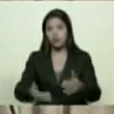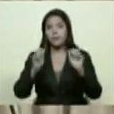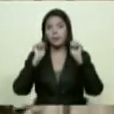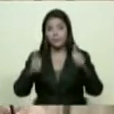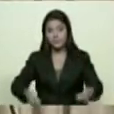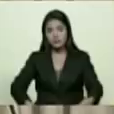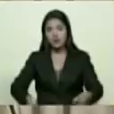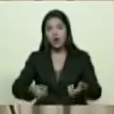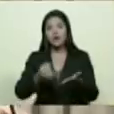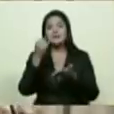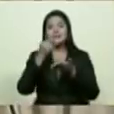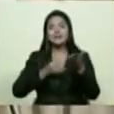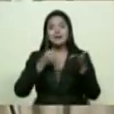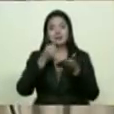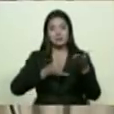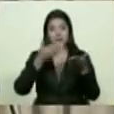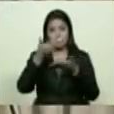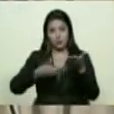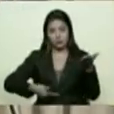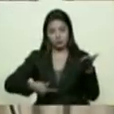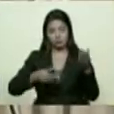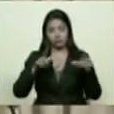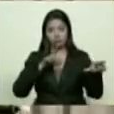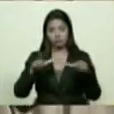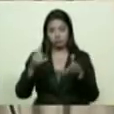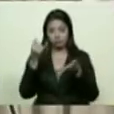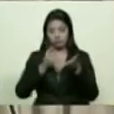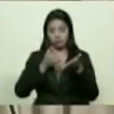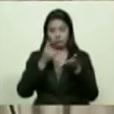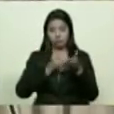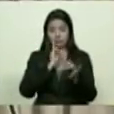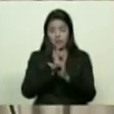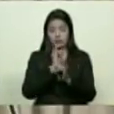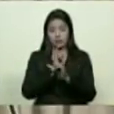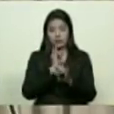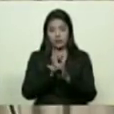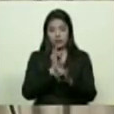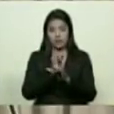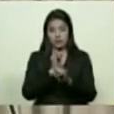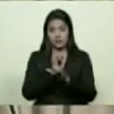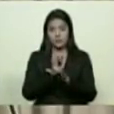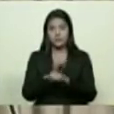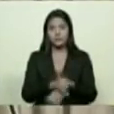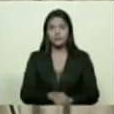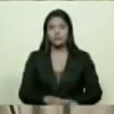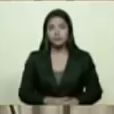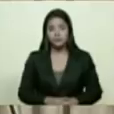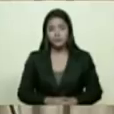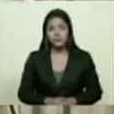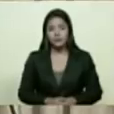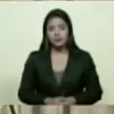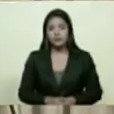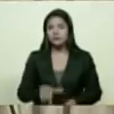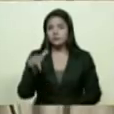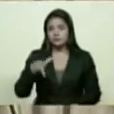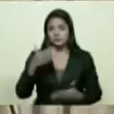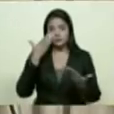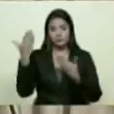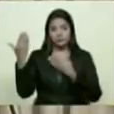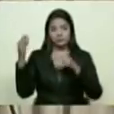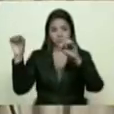hemos iniciado el registro desde nuestra página web del observatorio, la cual tienen acá en